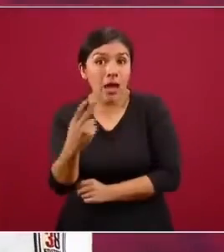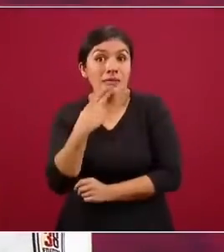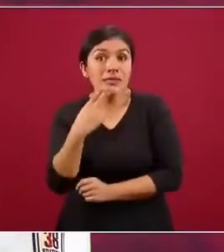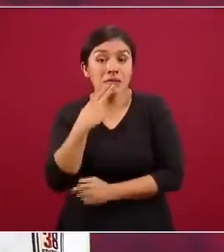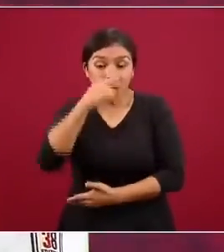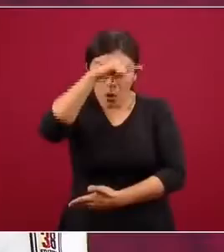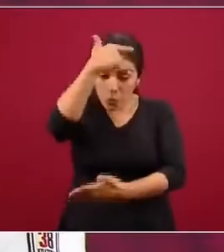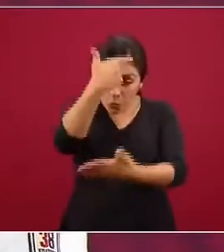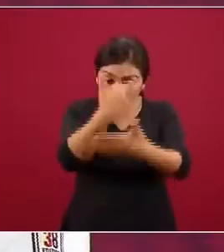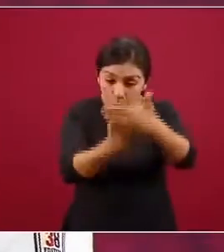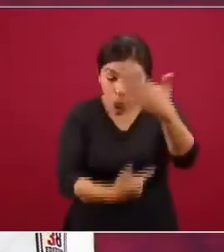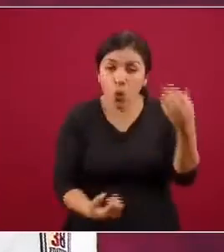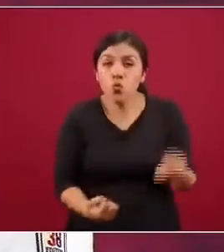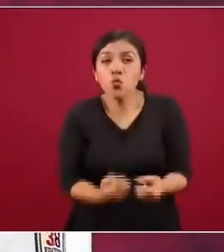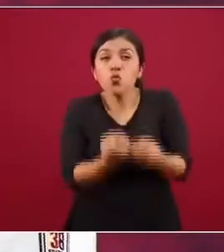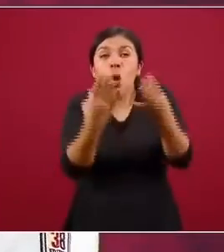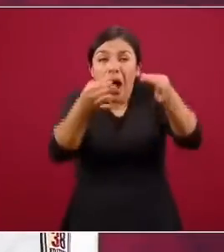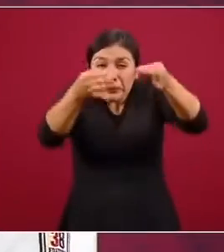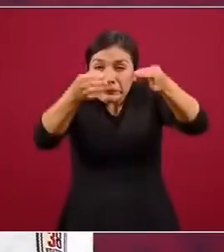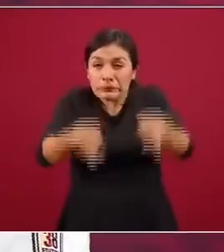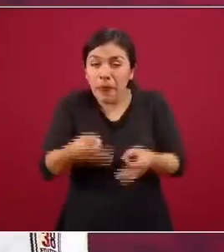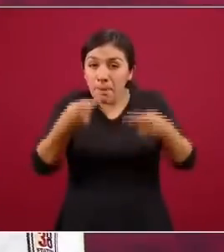hacer una contabilización